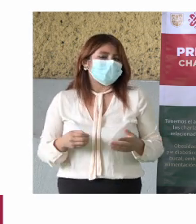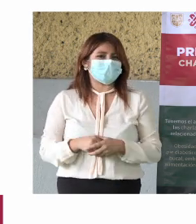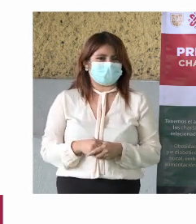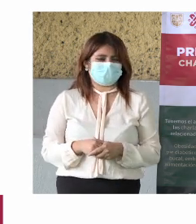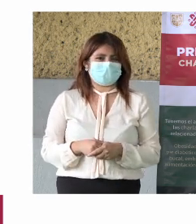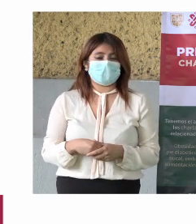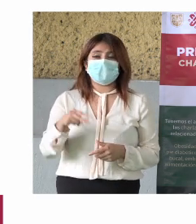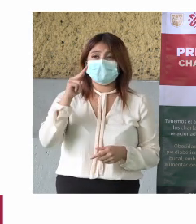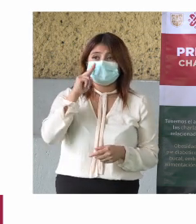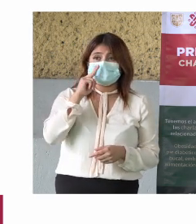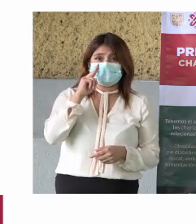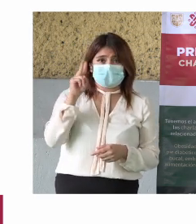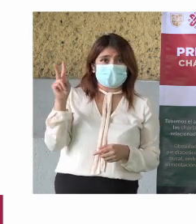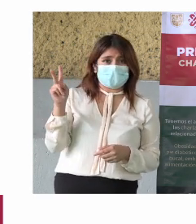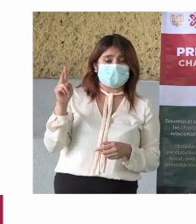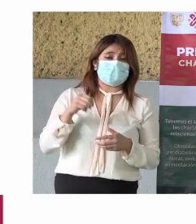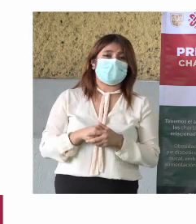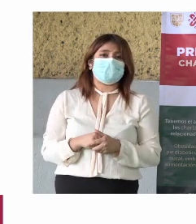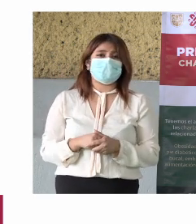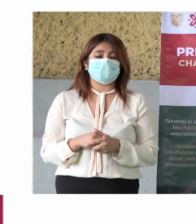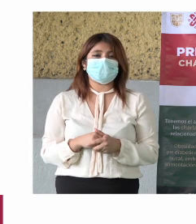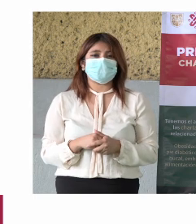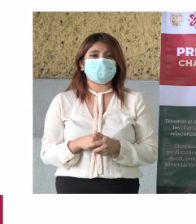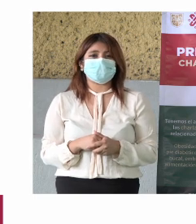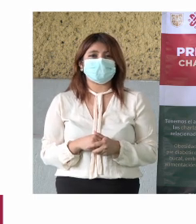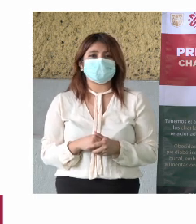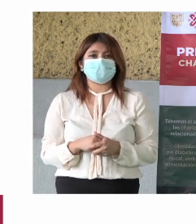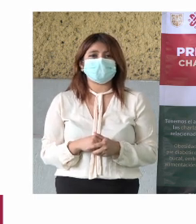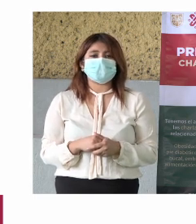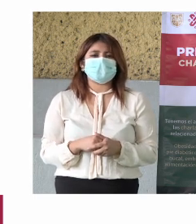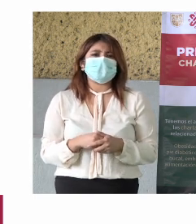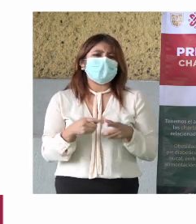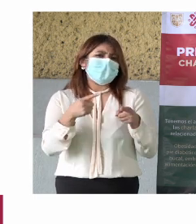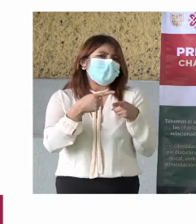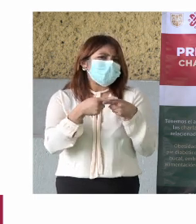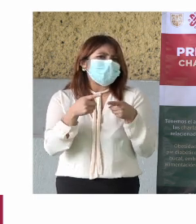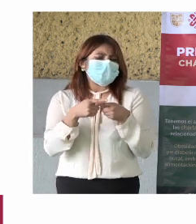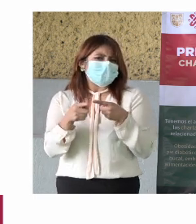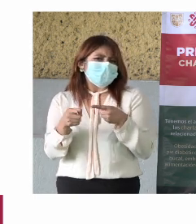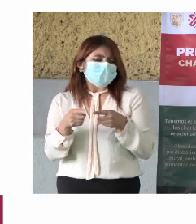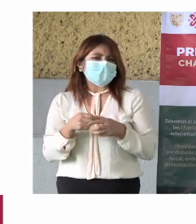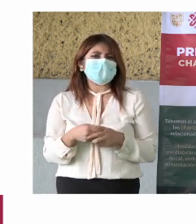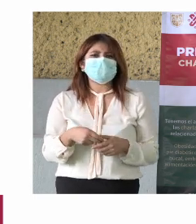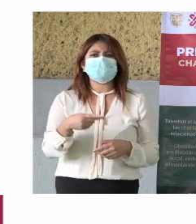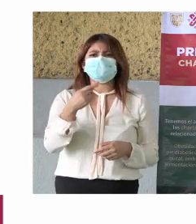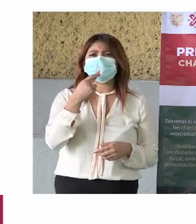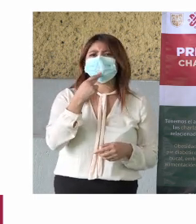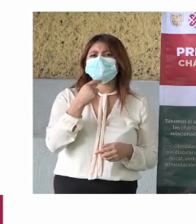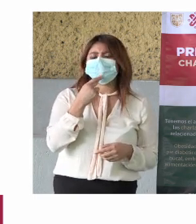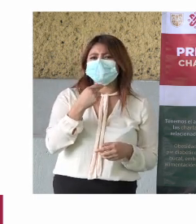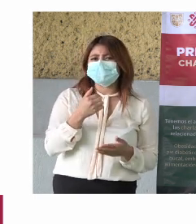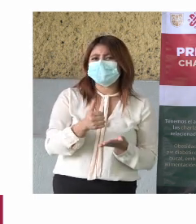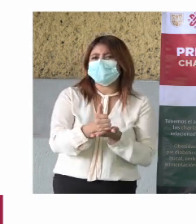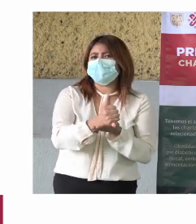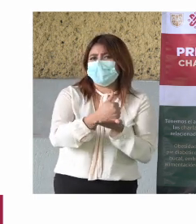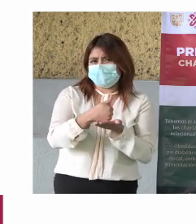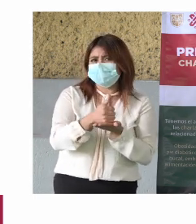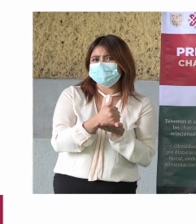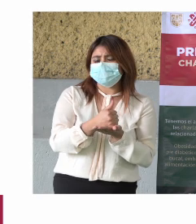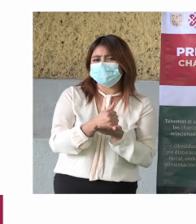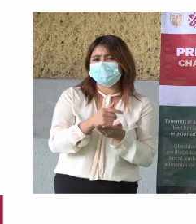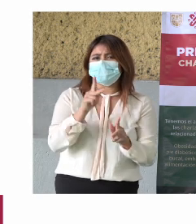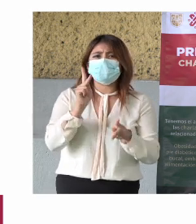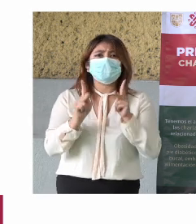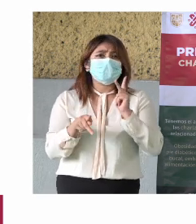esta gráfica, podemos ver que existen varias líneas, unas en rojo, otras en azul, que nos están hablando de la glucosa